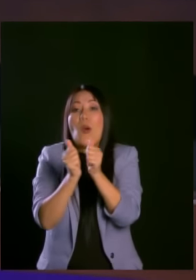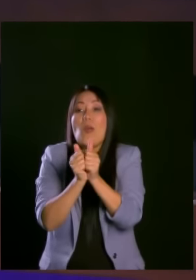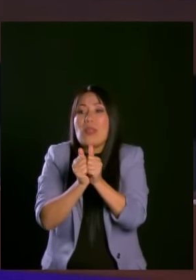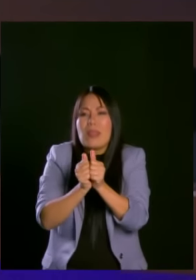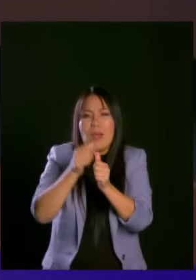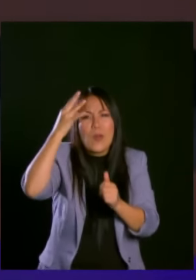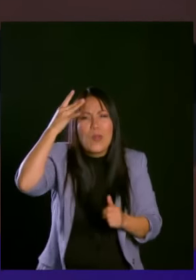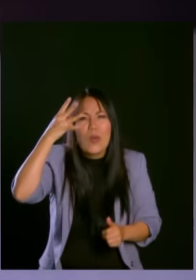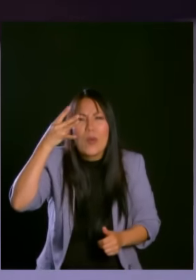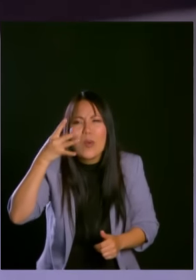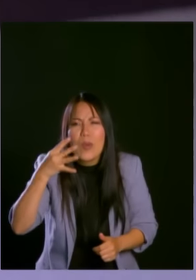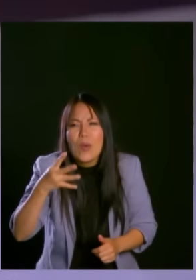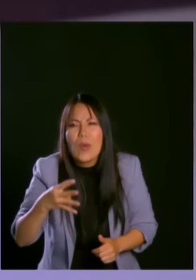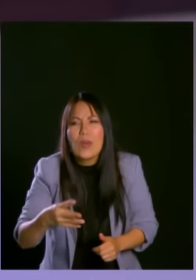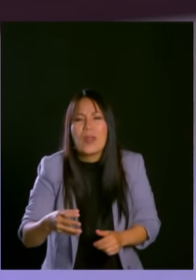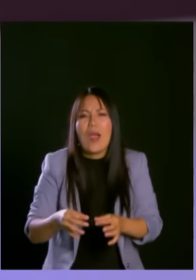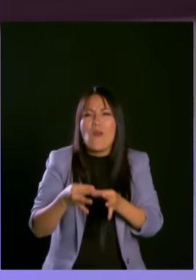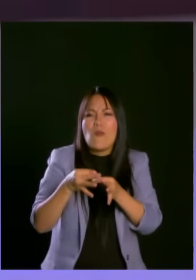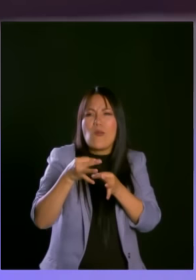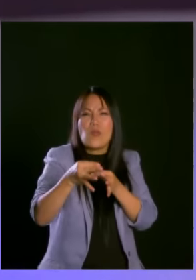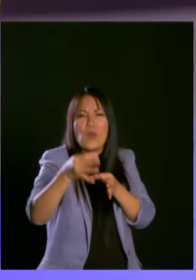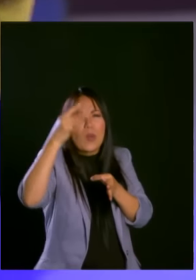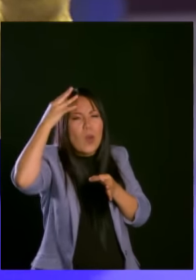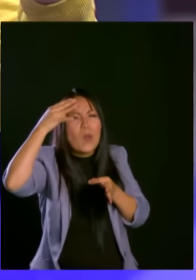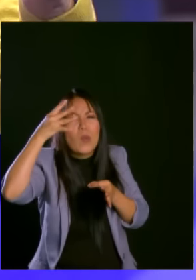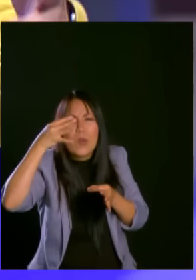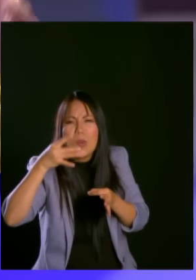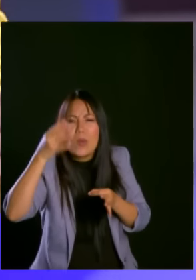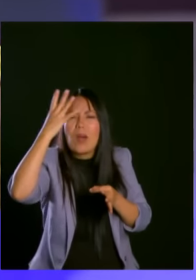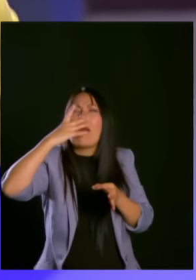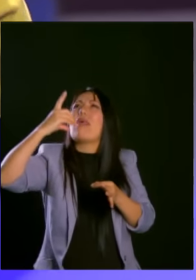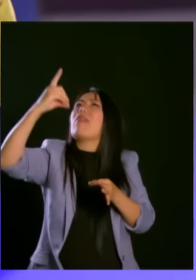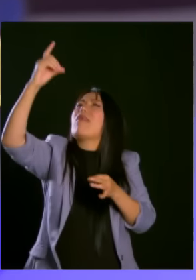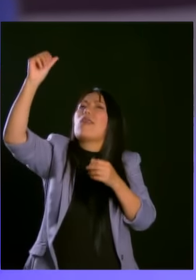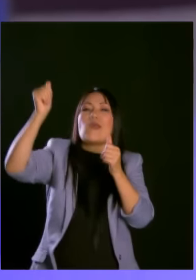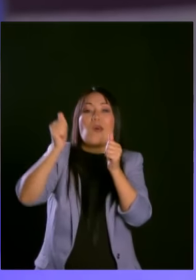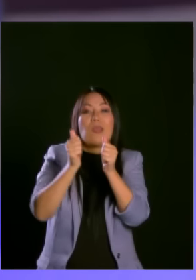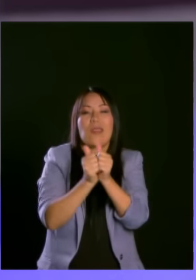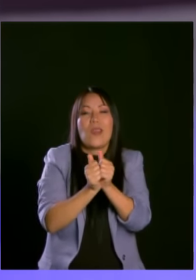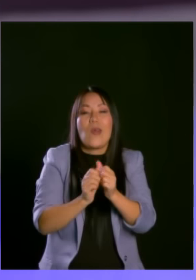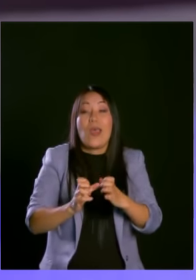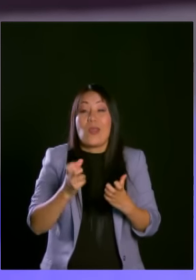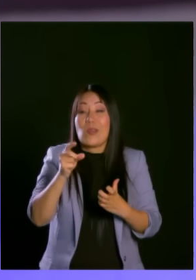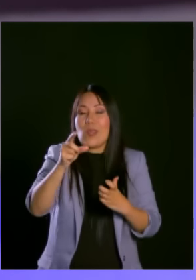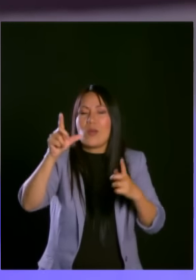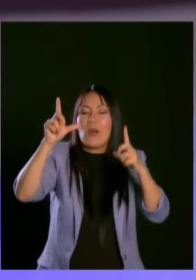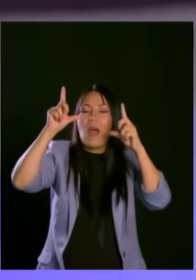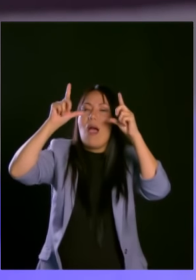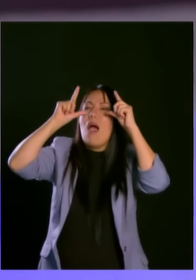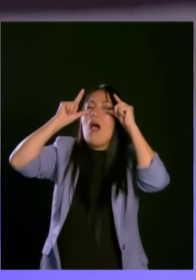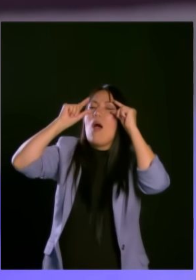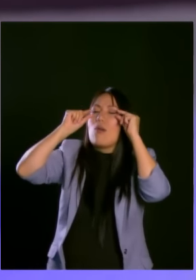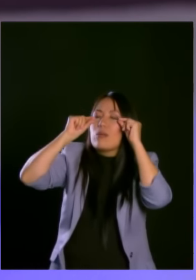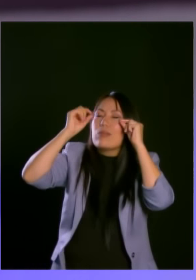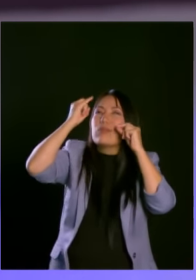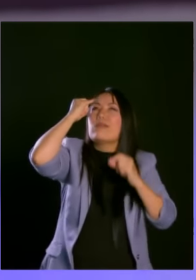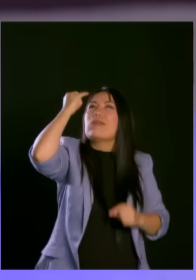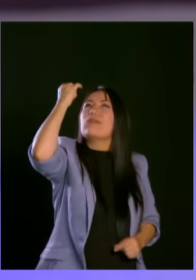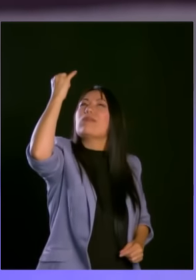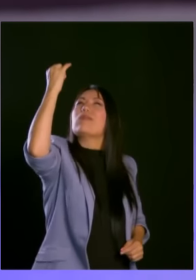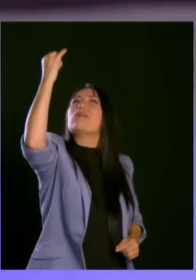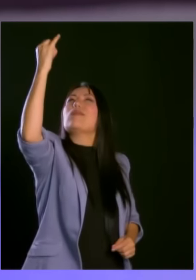prosperado. Medita en mi palabra de día y de noche. Cerrar los ojos e imaginar eso. Que la gracia de Dios te